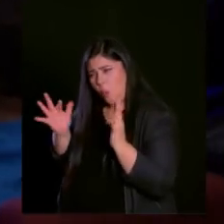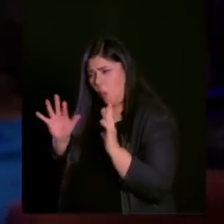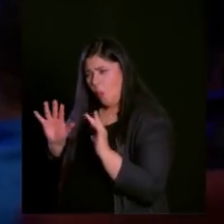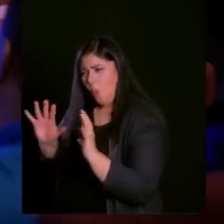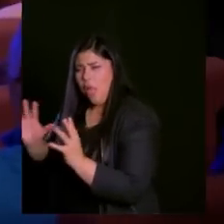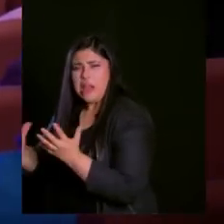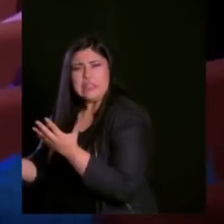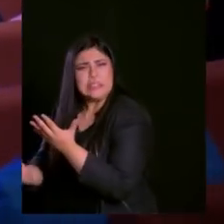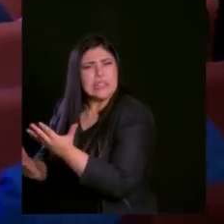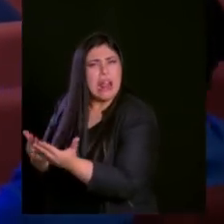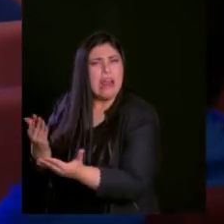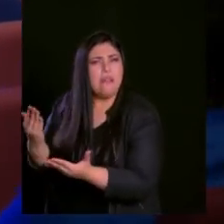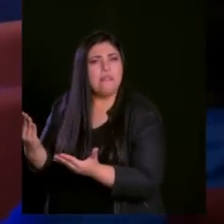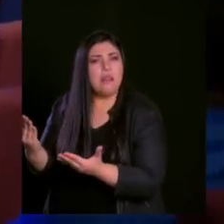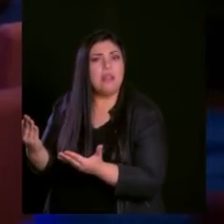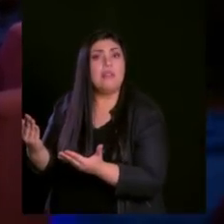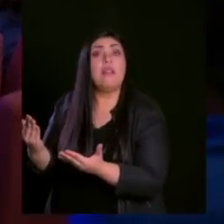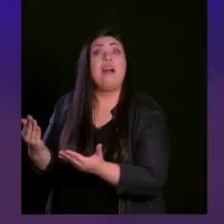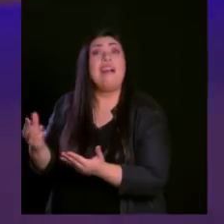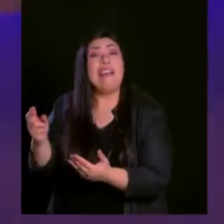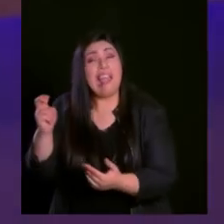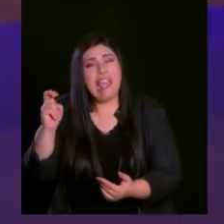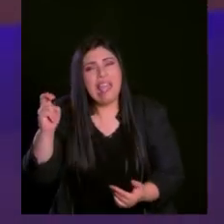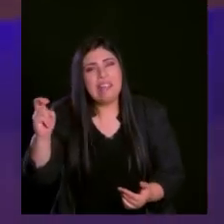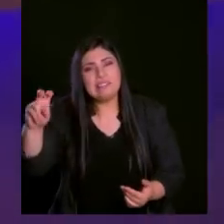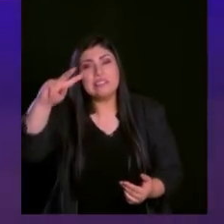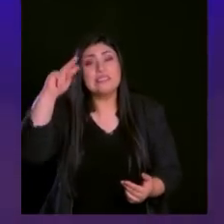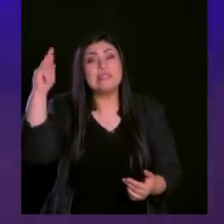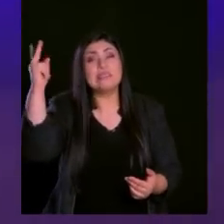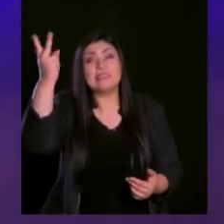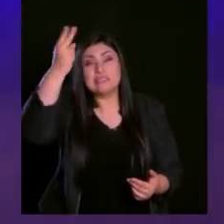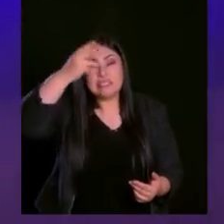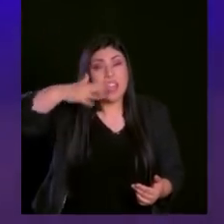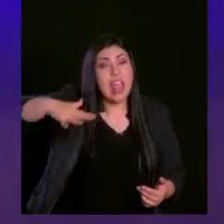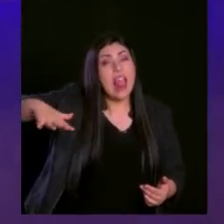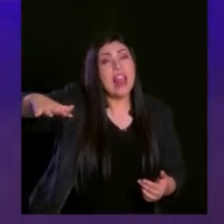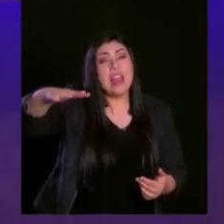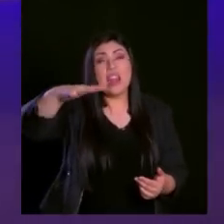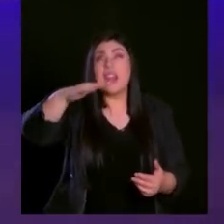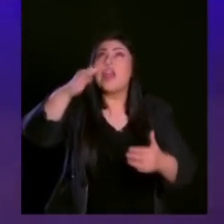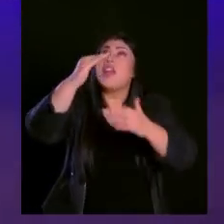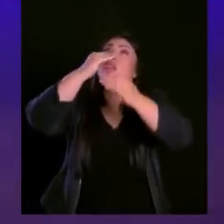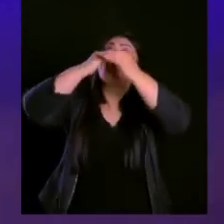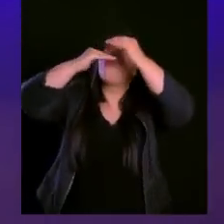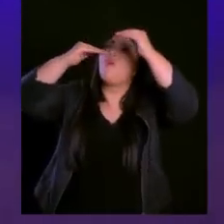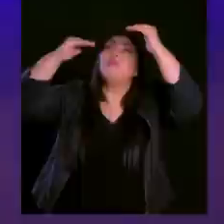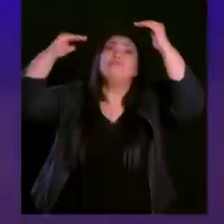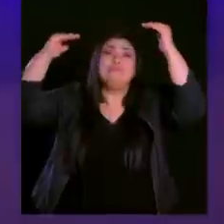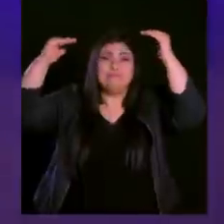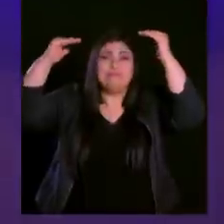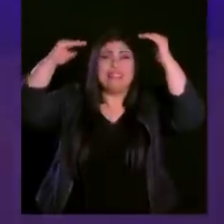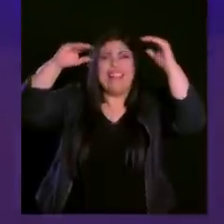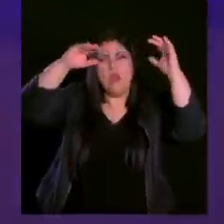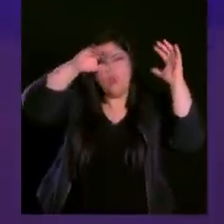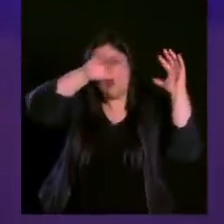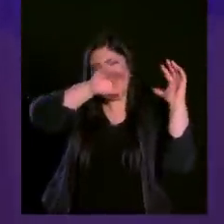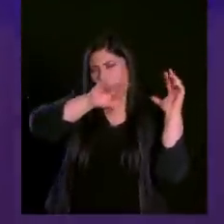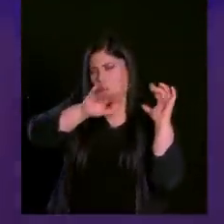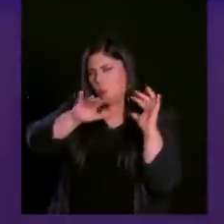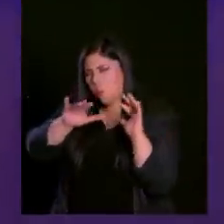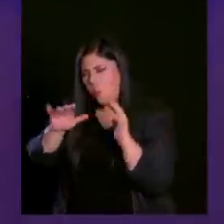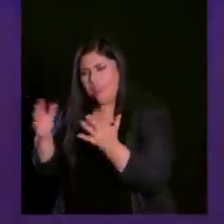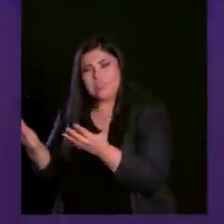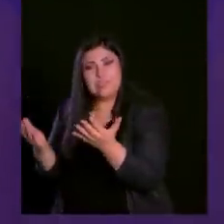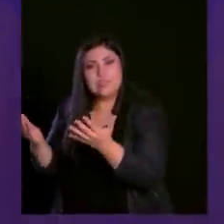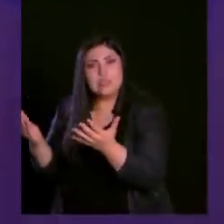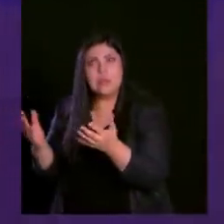Ese es el reino de los cielos viniendo a Jesús para sostenerlo qué te quiero decir o cómo funciona este reino Hay ángeles